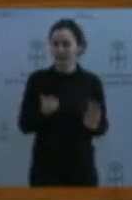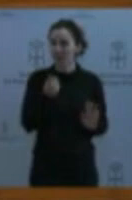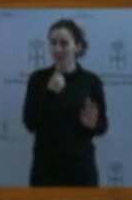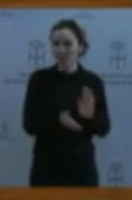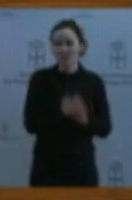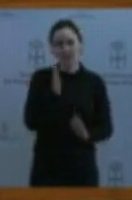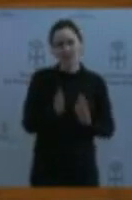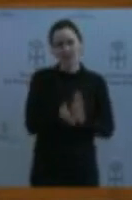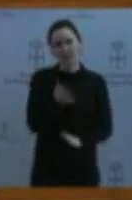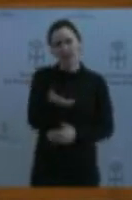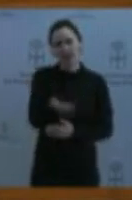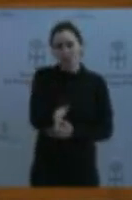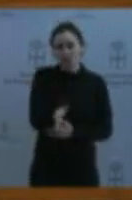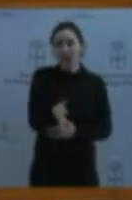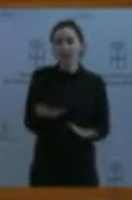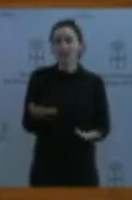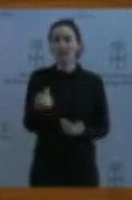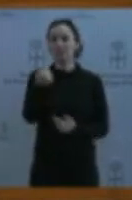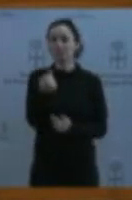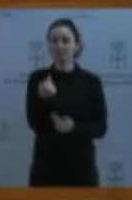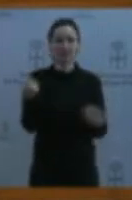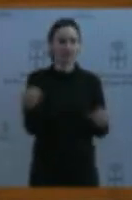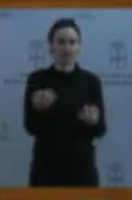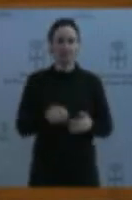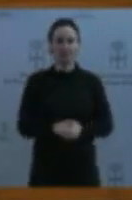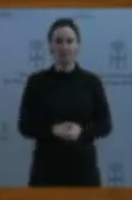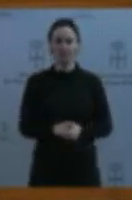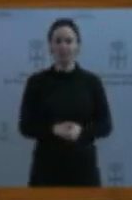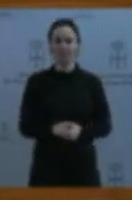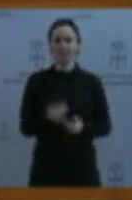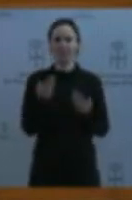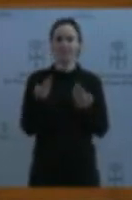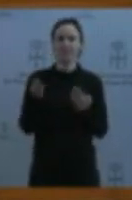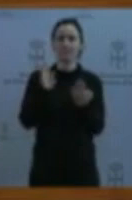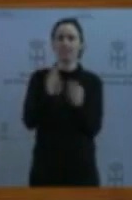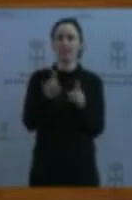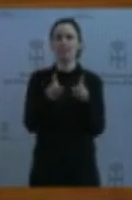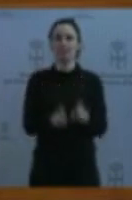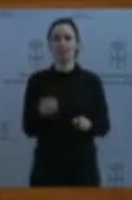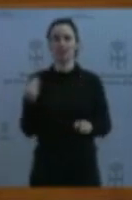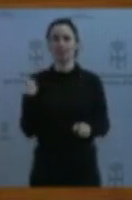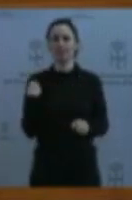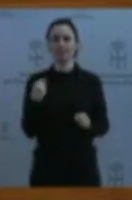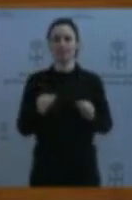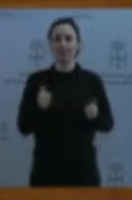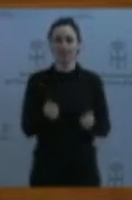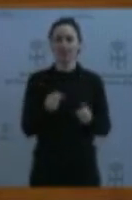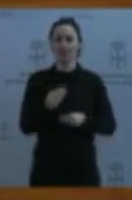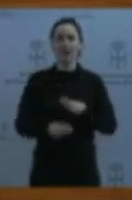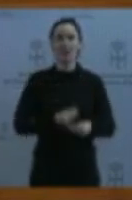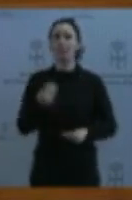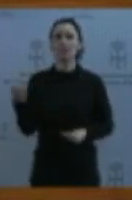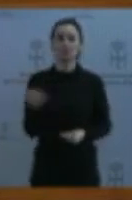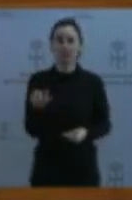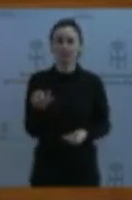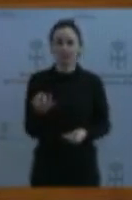obliga a afrontar la pregunta que se plantea en la iniciativa. ¿Qué hacemos? Porque el verdadero fraude no solamente es que se desviasen fondos,